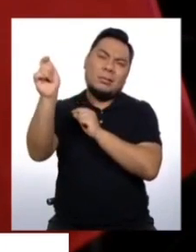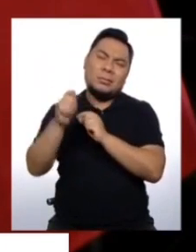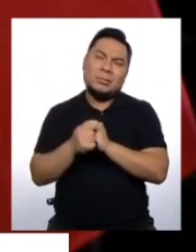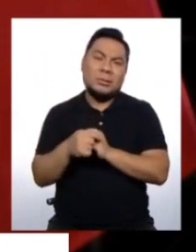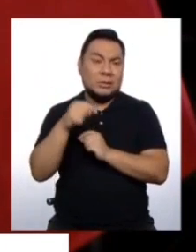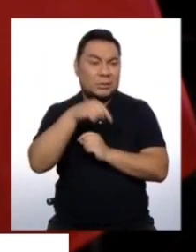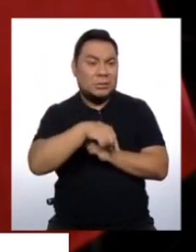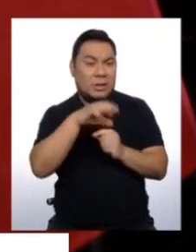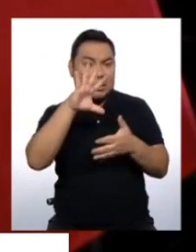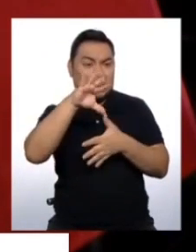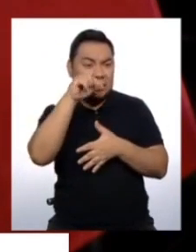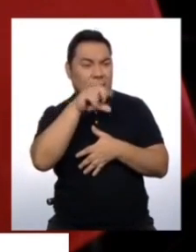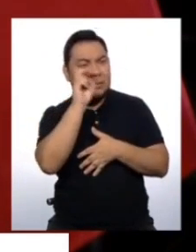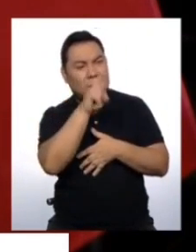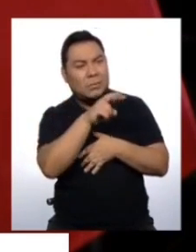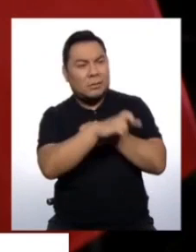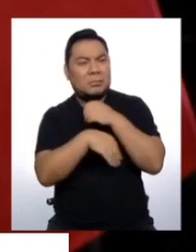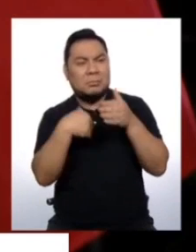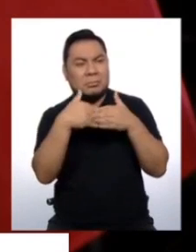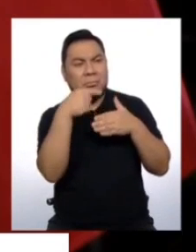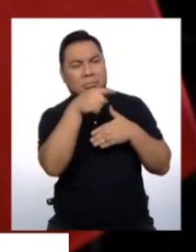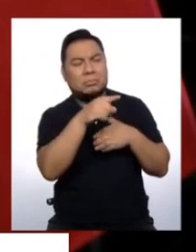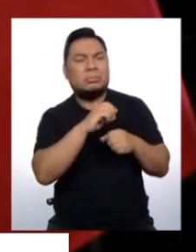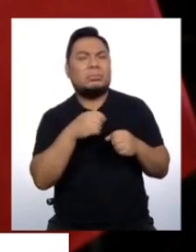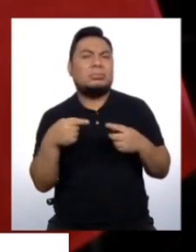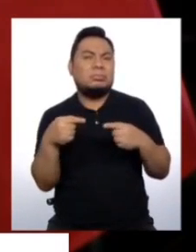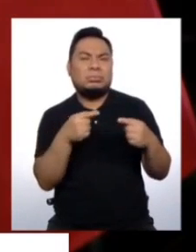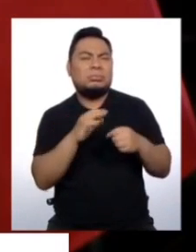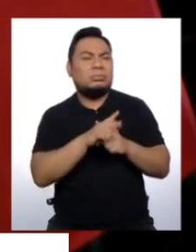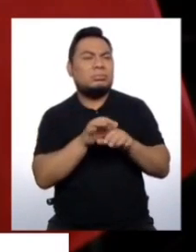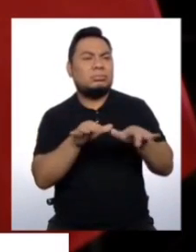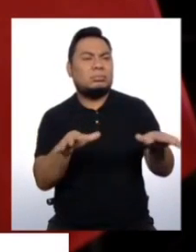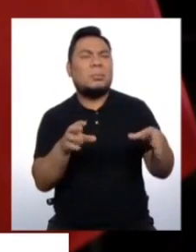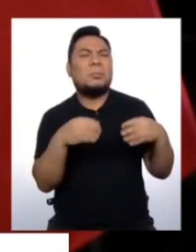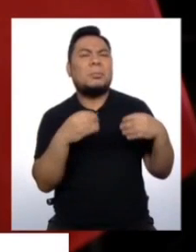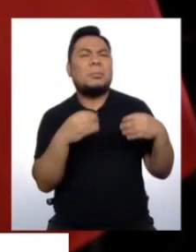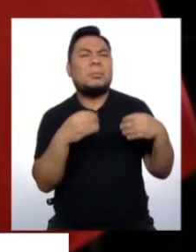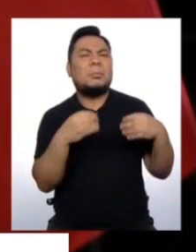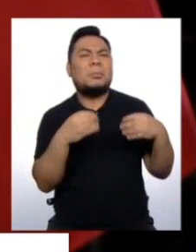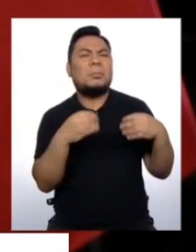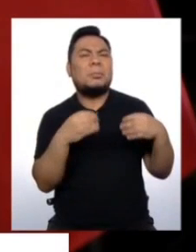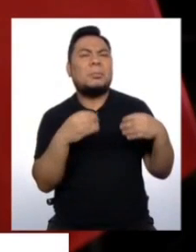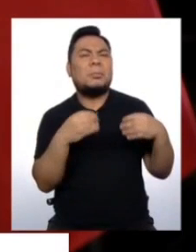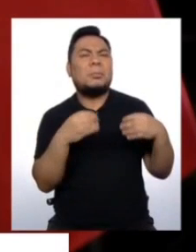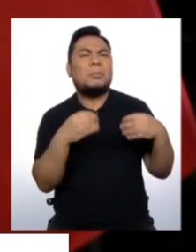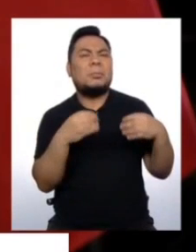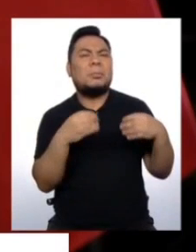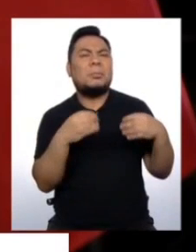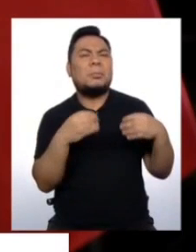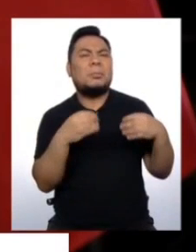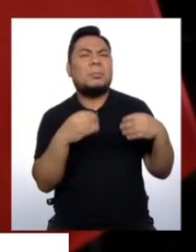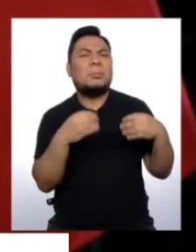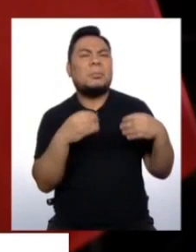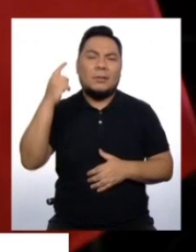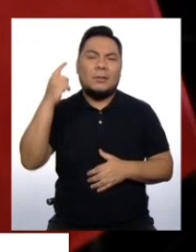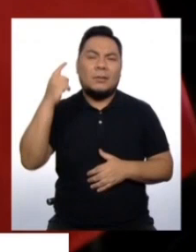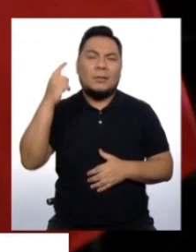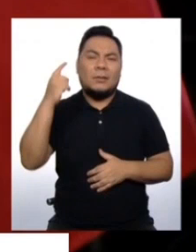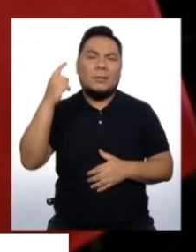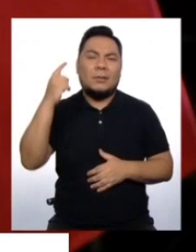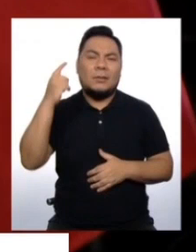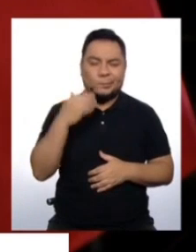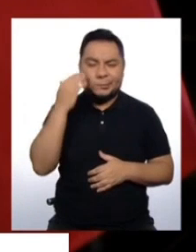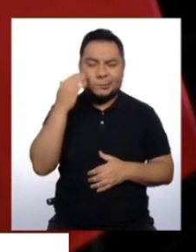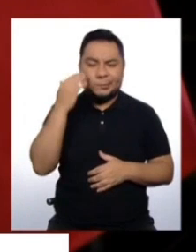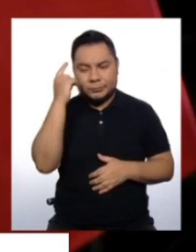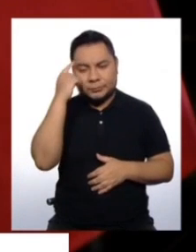continente, en países de la región, en nuestro país. Y entonces vemos, y así